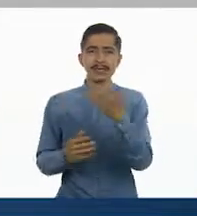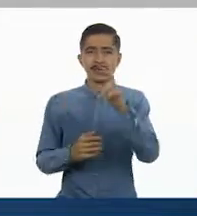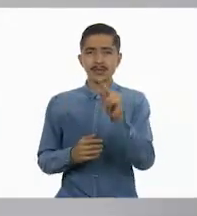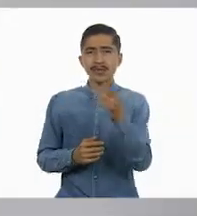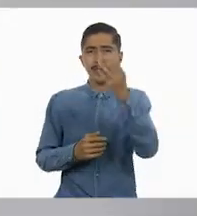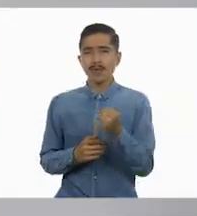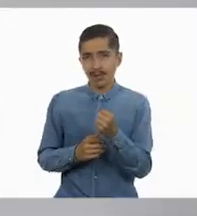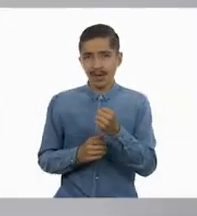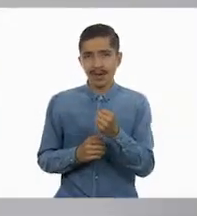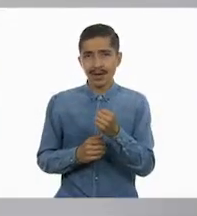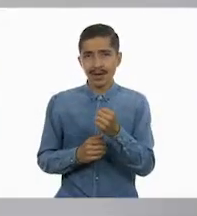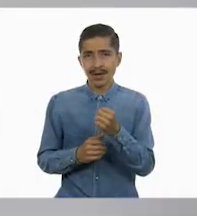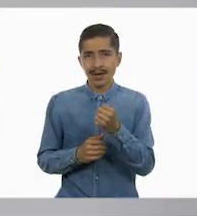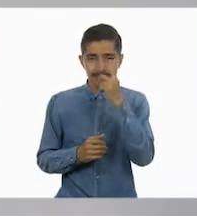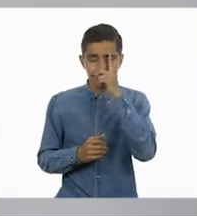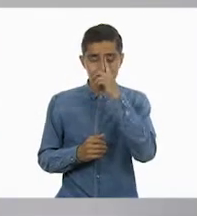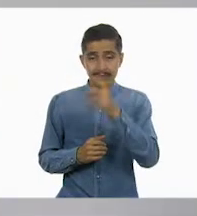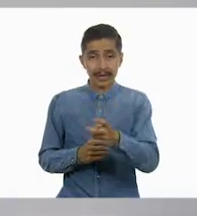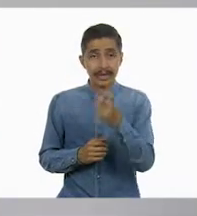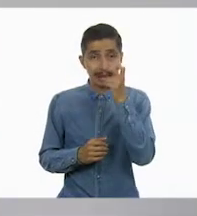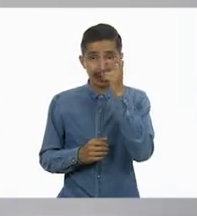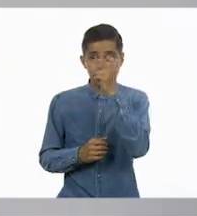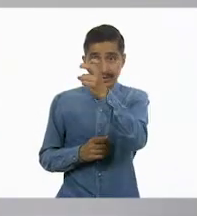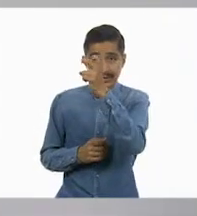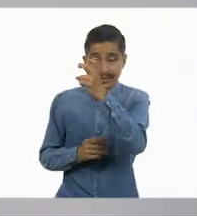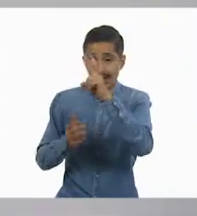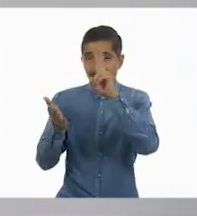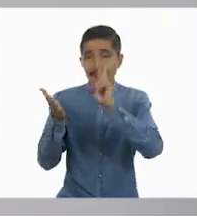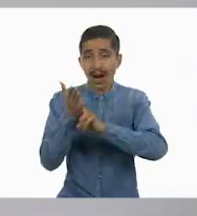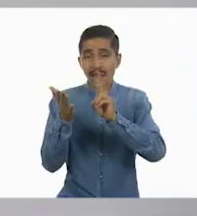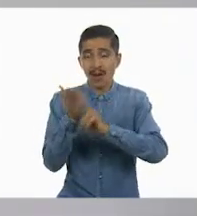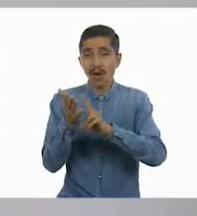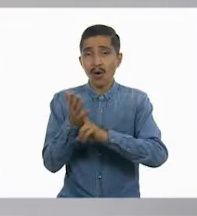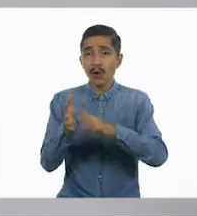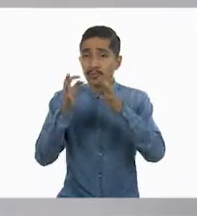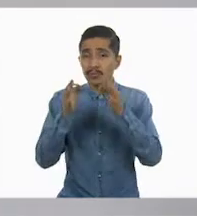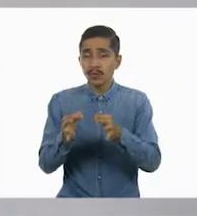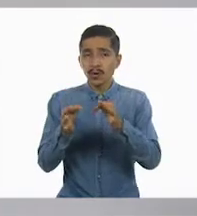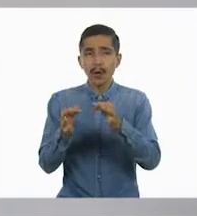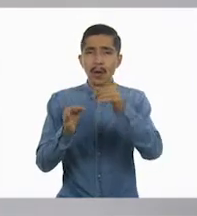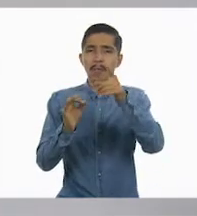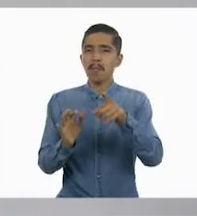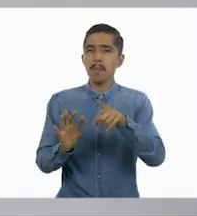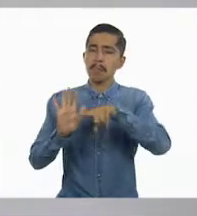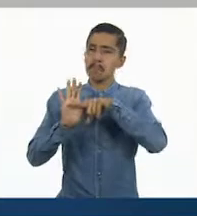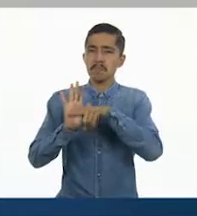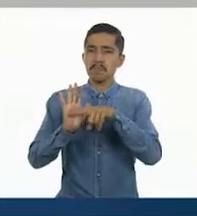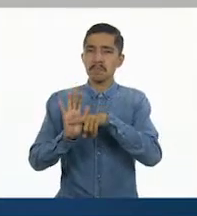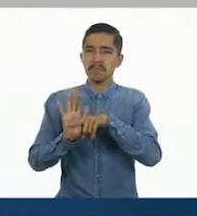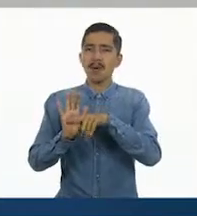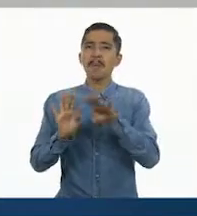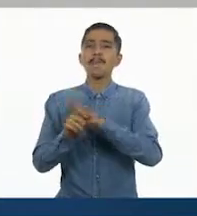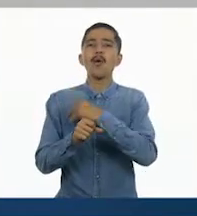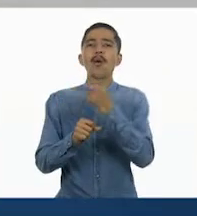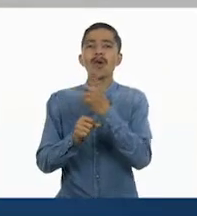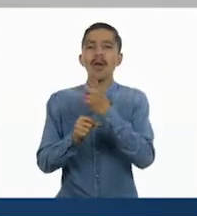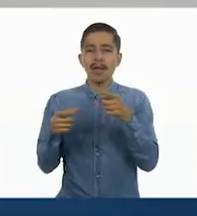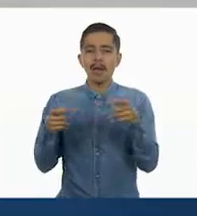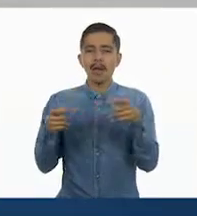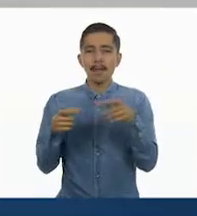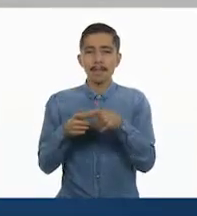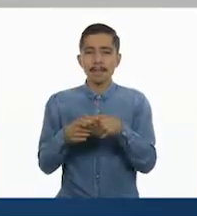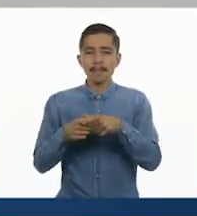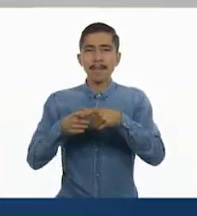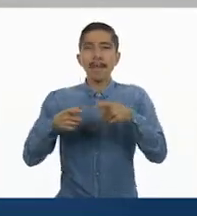825.589. Ajá. Es el valor, pues bueno, aquí es negativo porque disminuyó la población